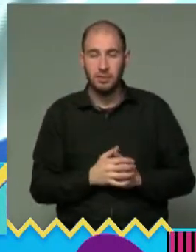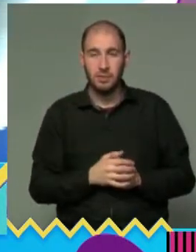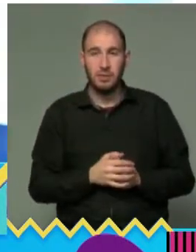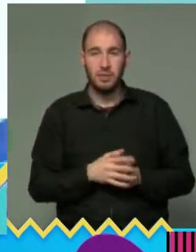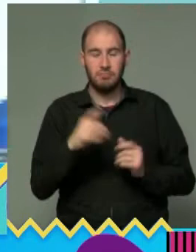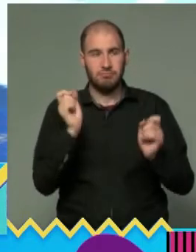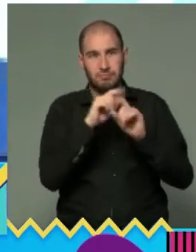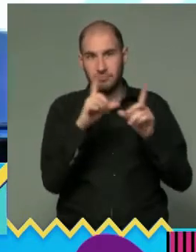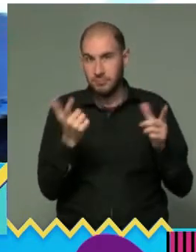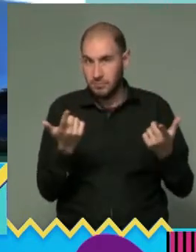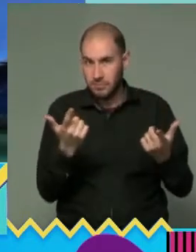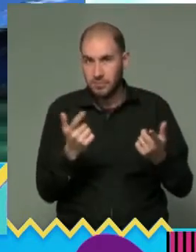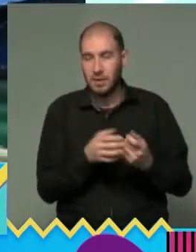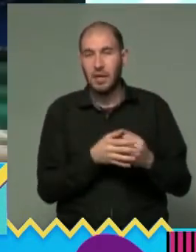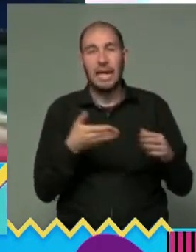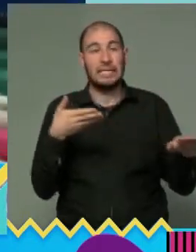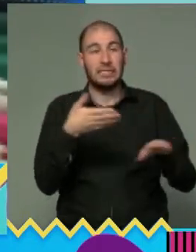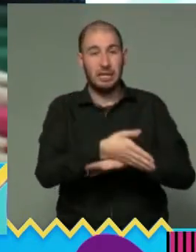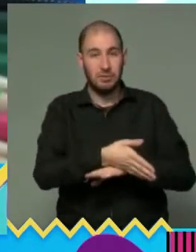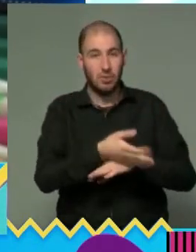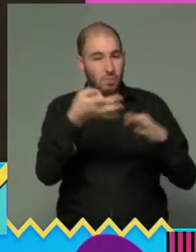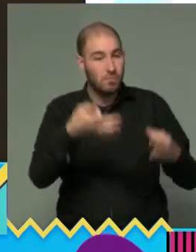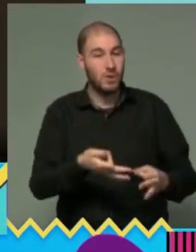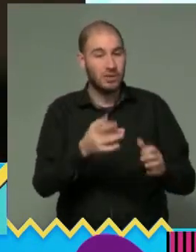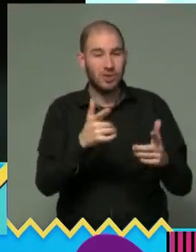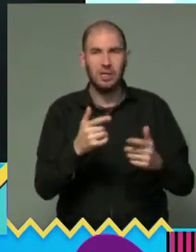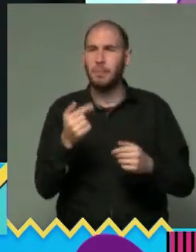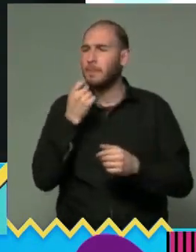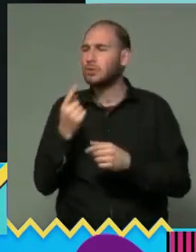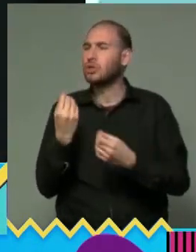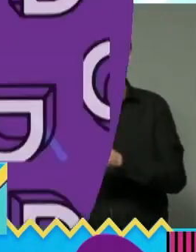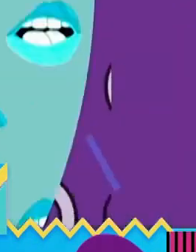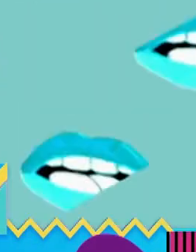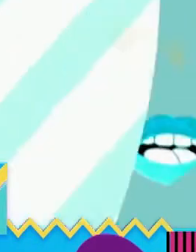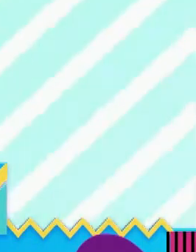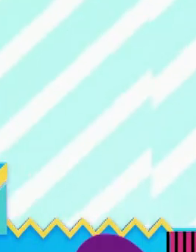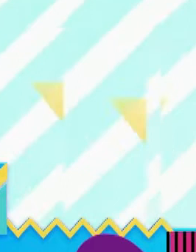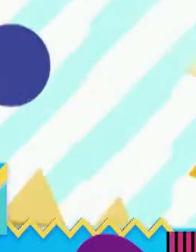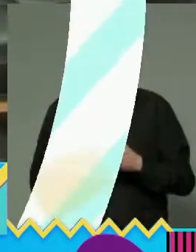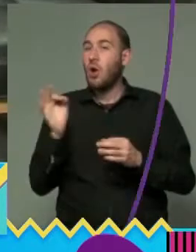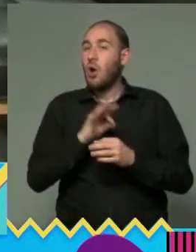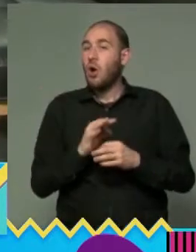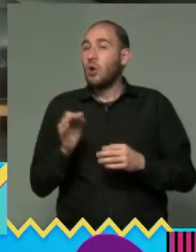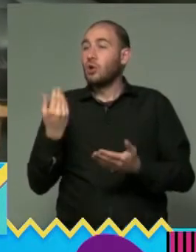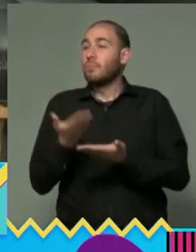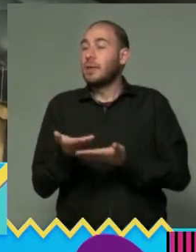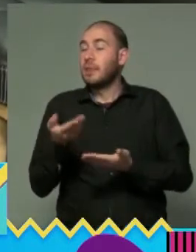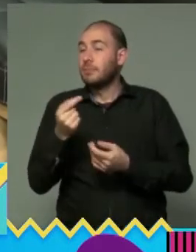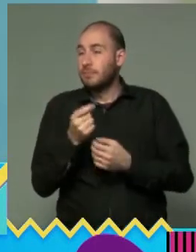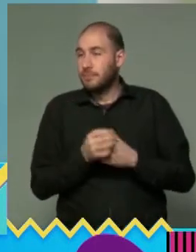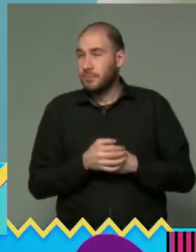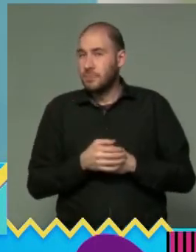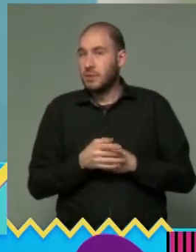nos sorprendamos de que las intervenciones no sean buenas. ¿Cómo trabajan ustedes docentes o cómo pedirían ustedes ir